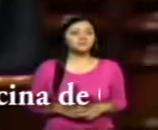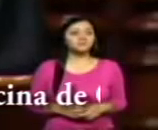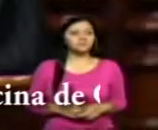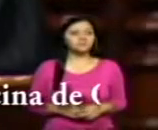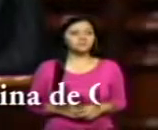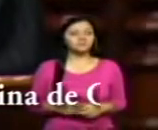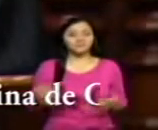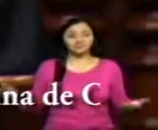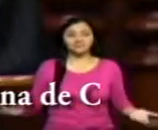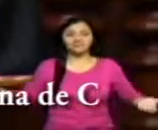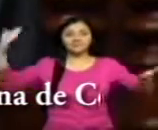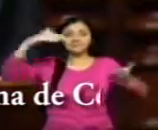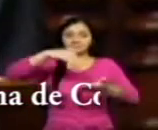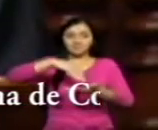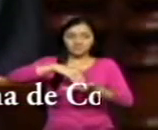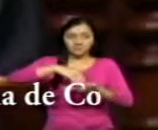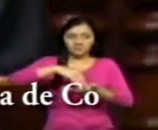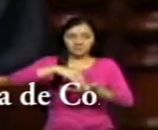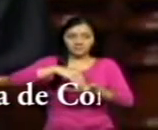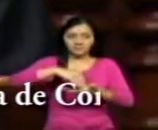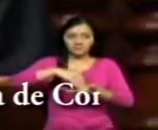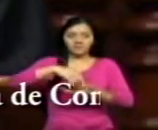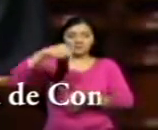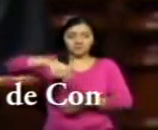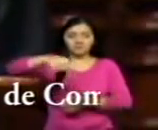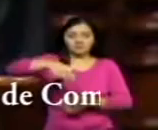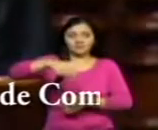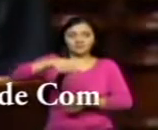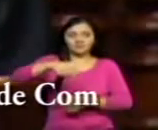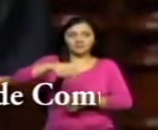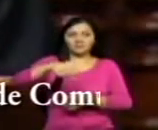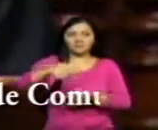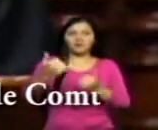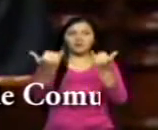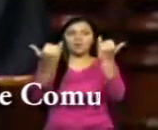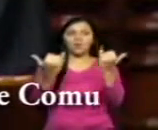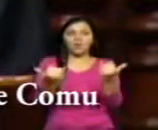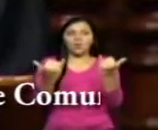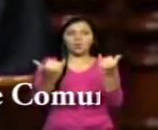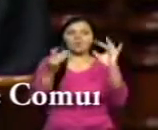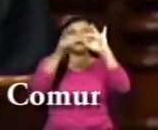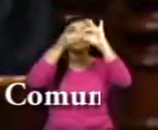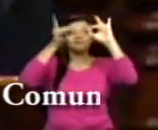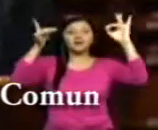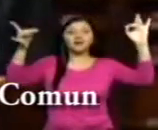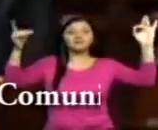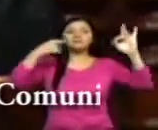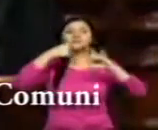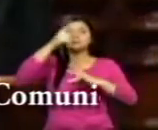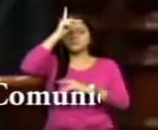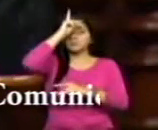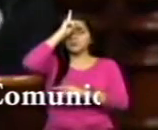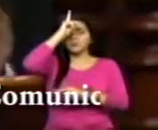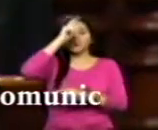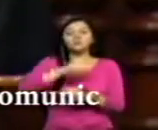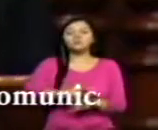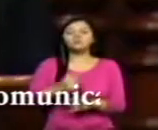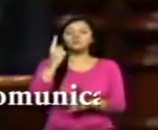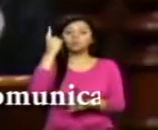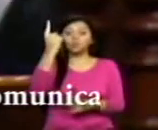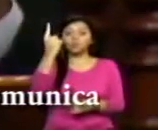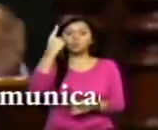Repito, aquí, hoy, la frase que fundó nuestra patria: una